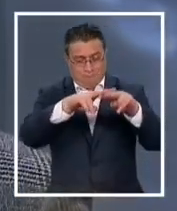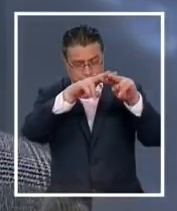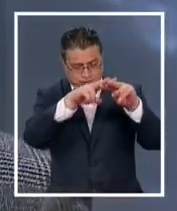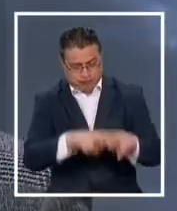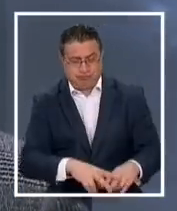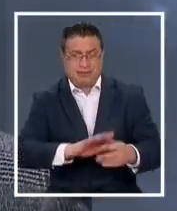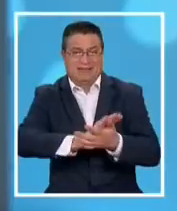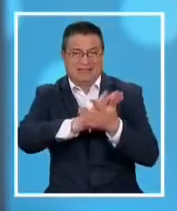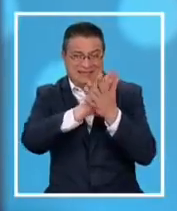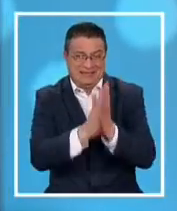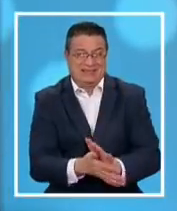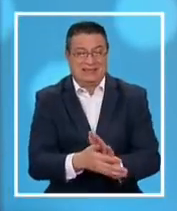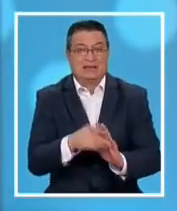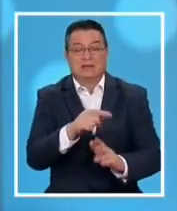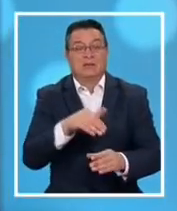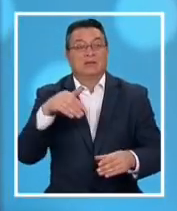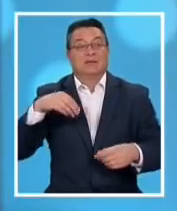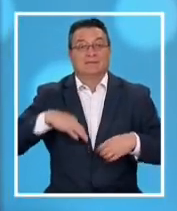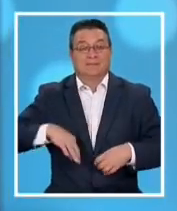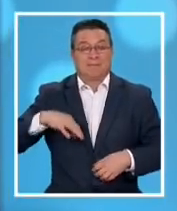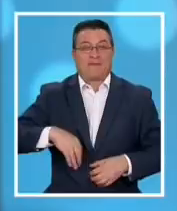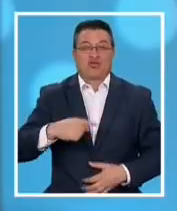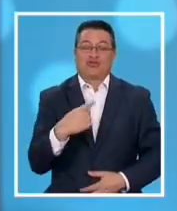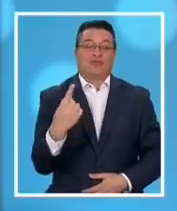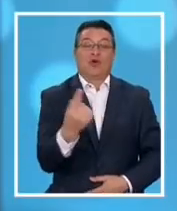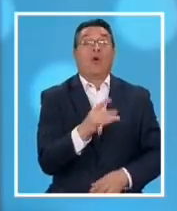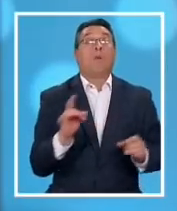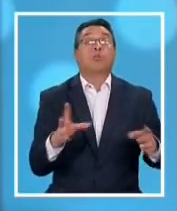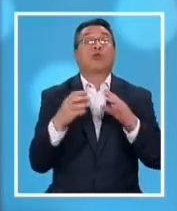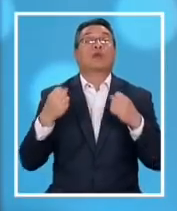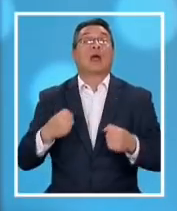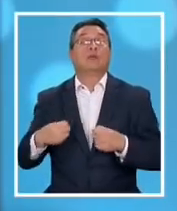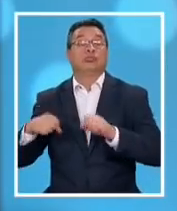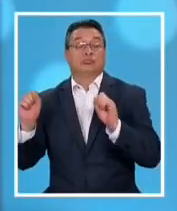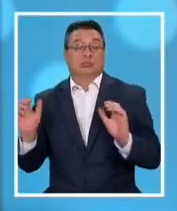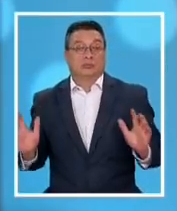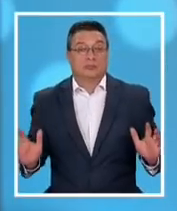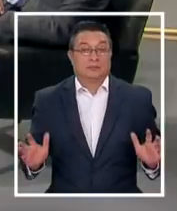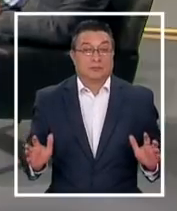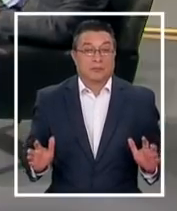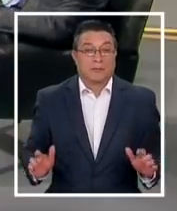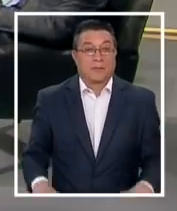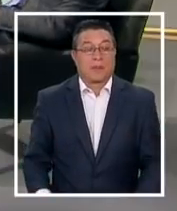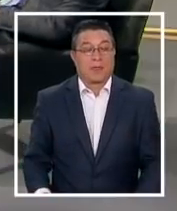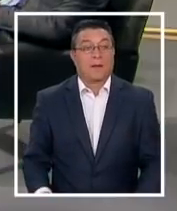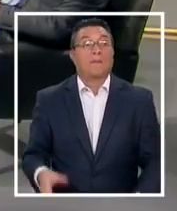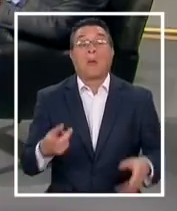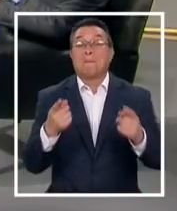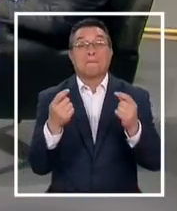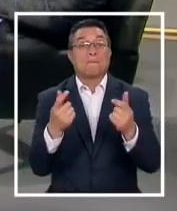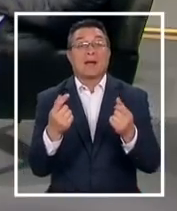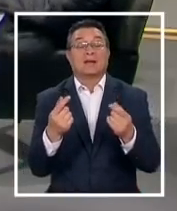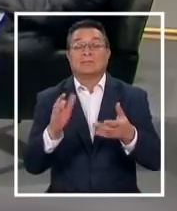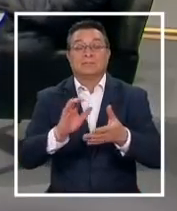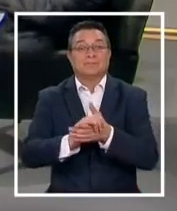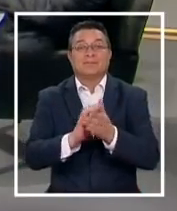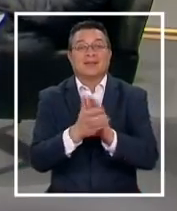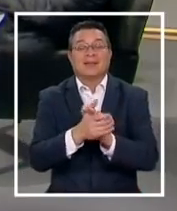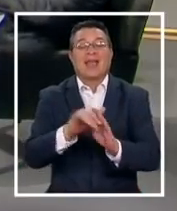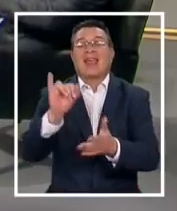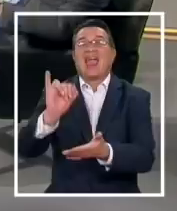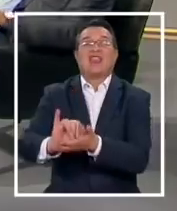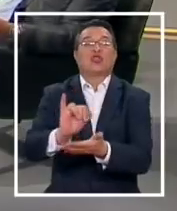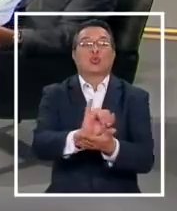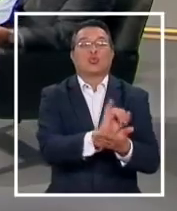completo del ahorro previsional en caso de ganar. Lo más parecido al cohecho